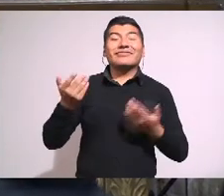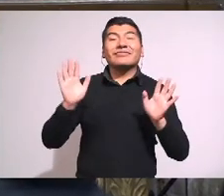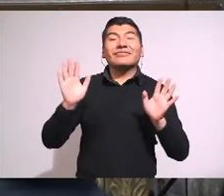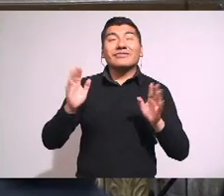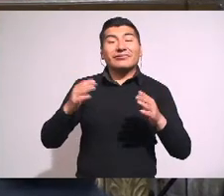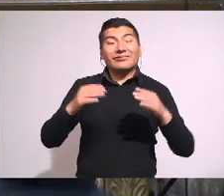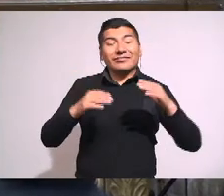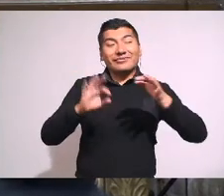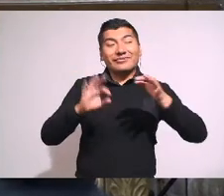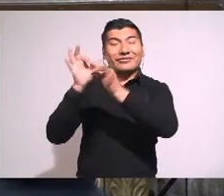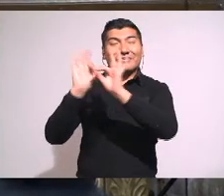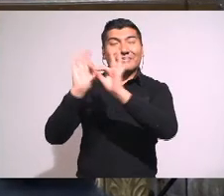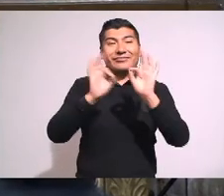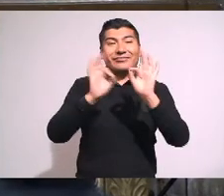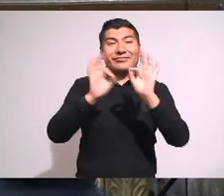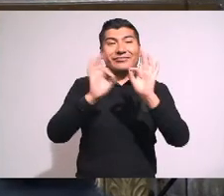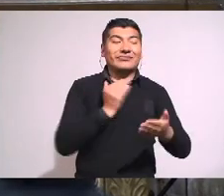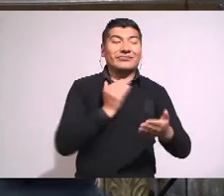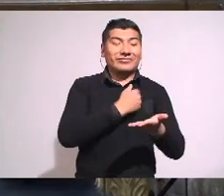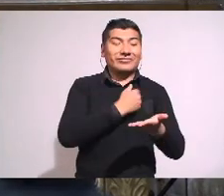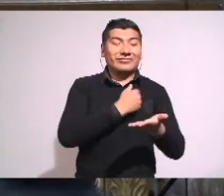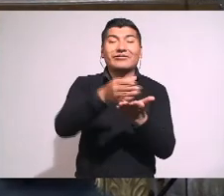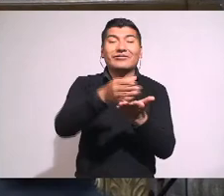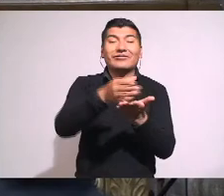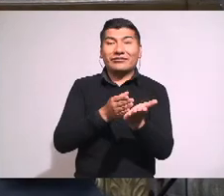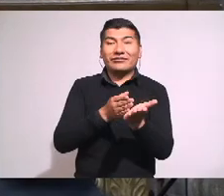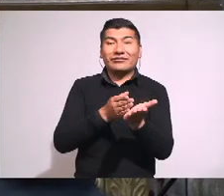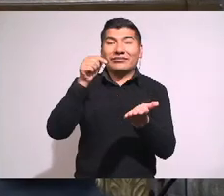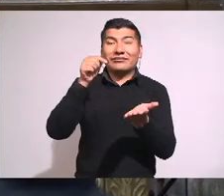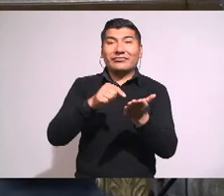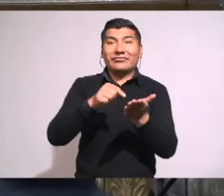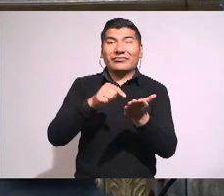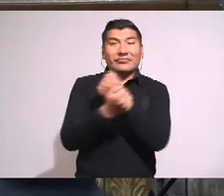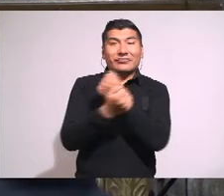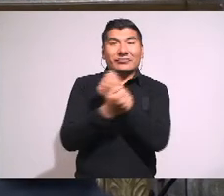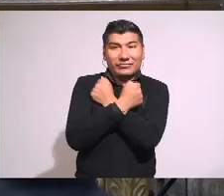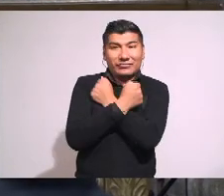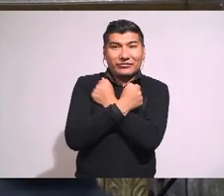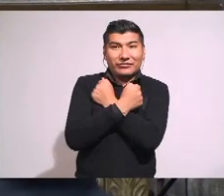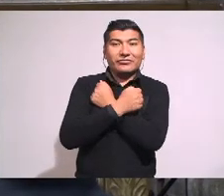ir armando nuestra tortita. Sobre